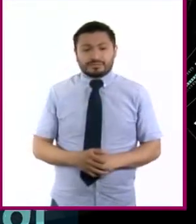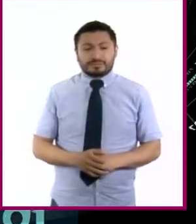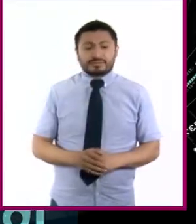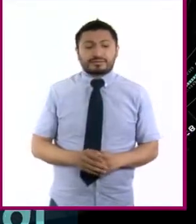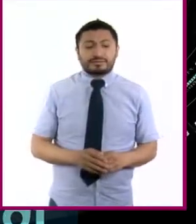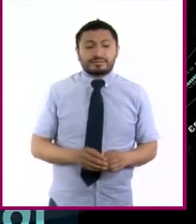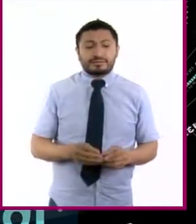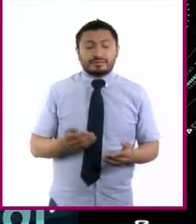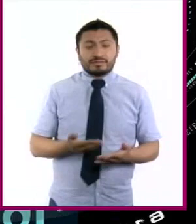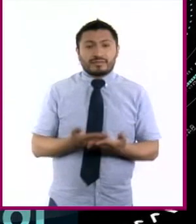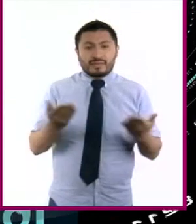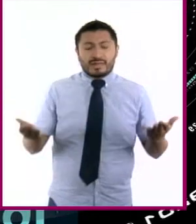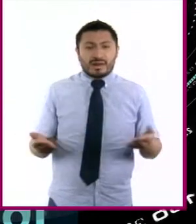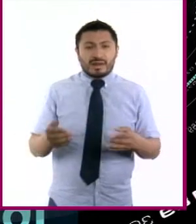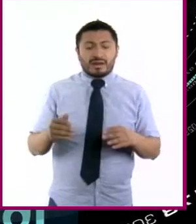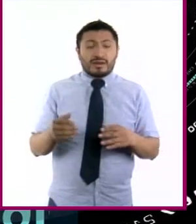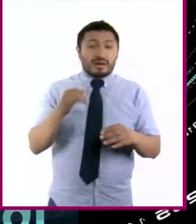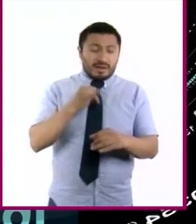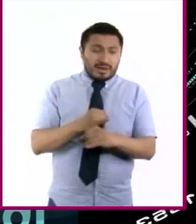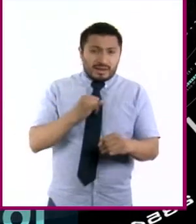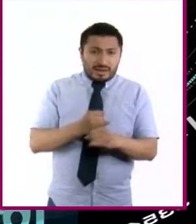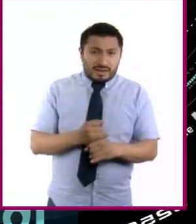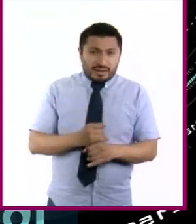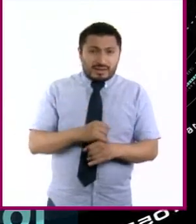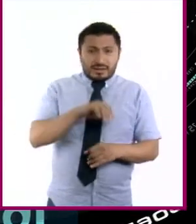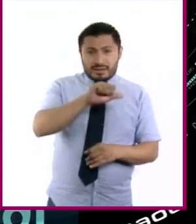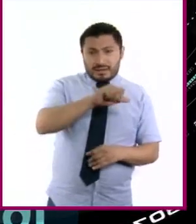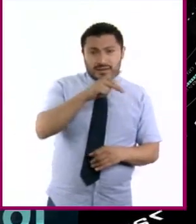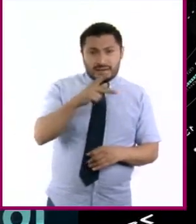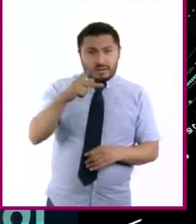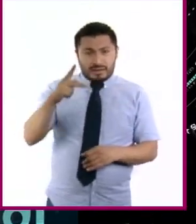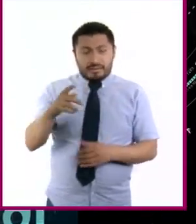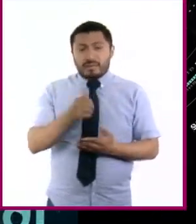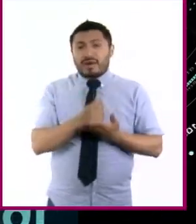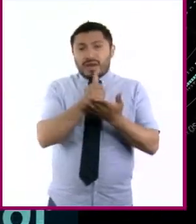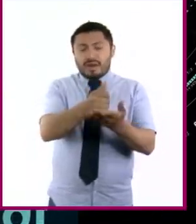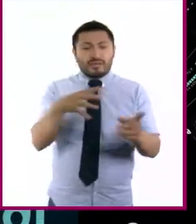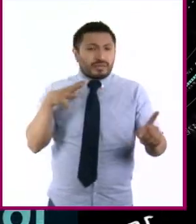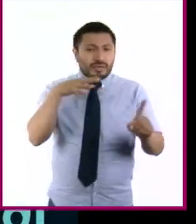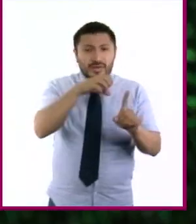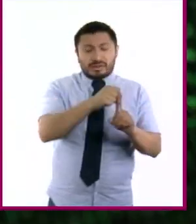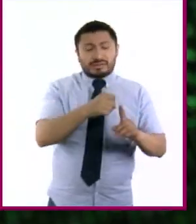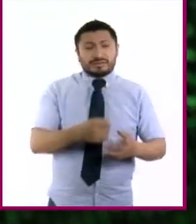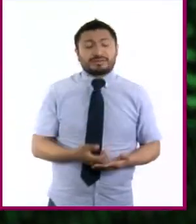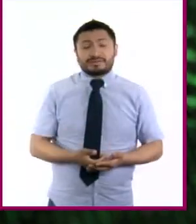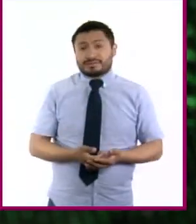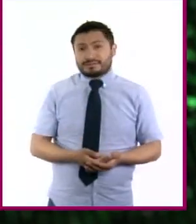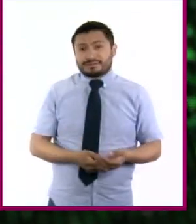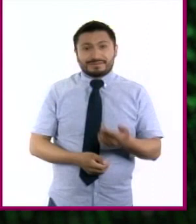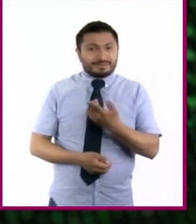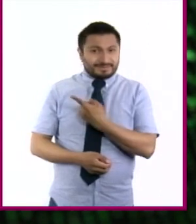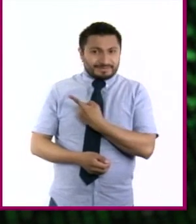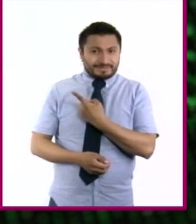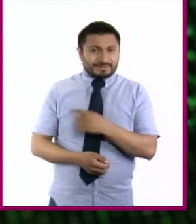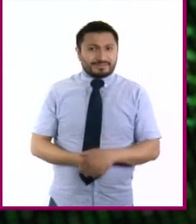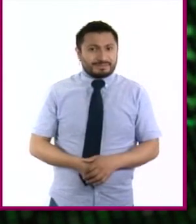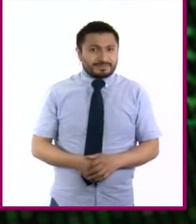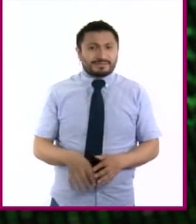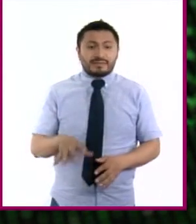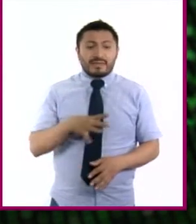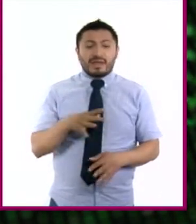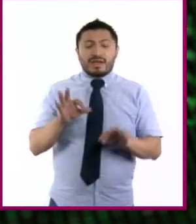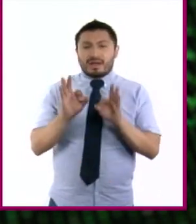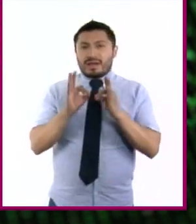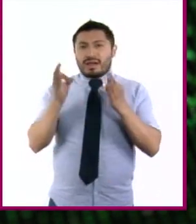Vamos a una plataforma que nos va a ayudar con el objetivo. Aquí está. Y hay